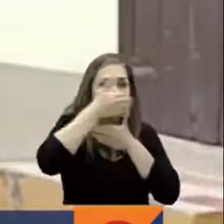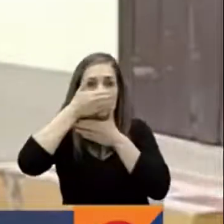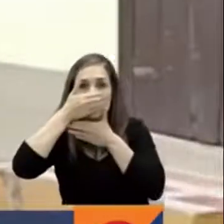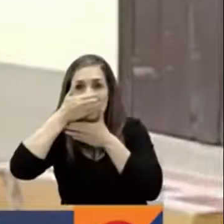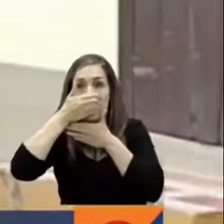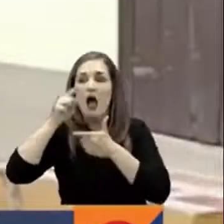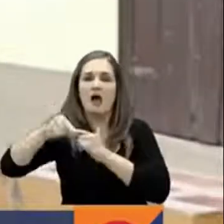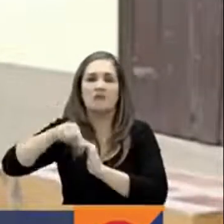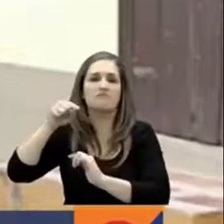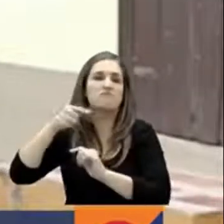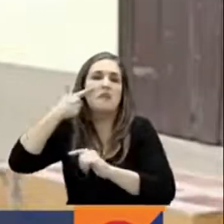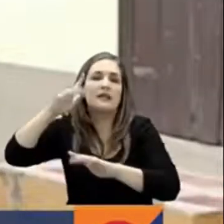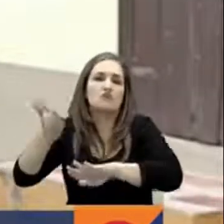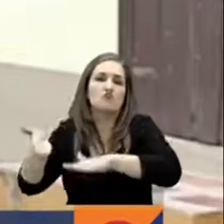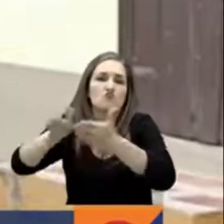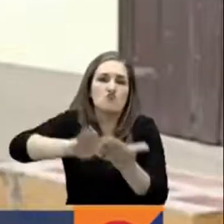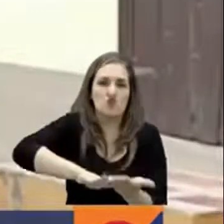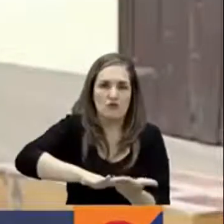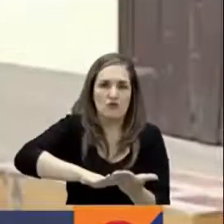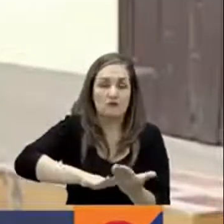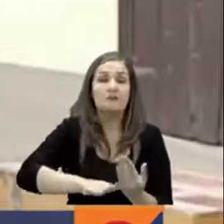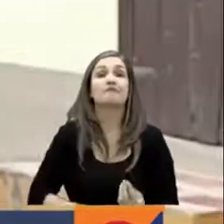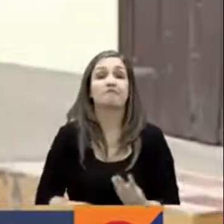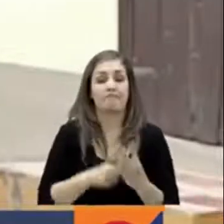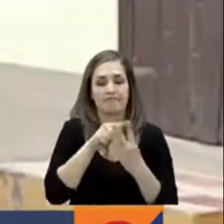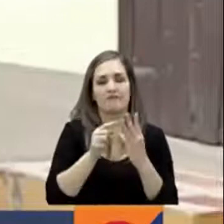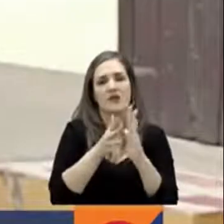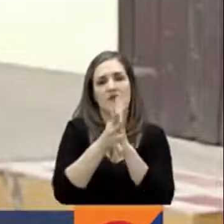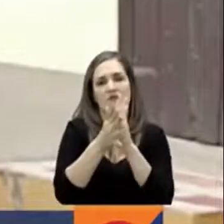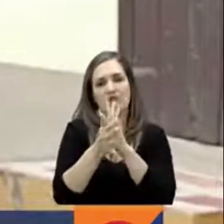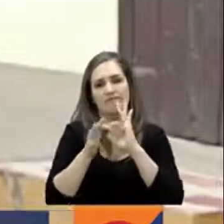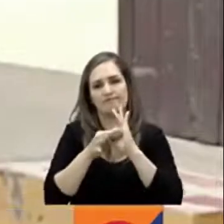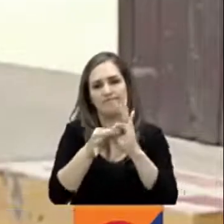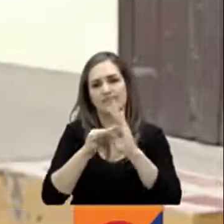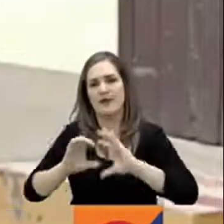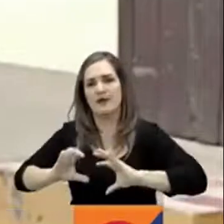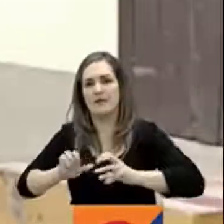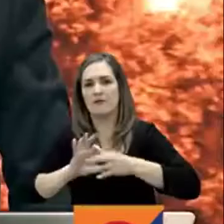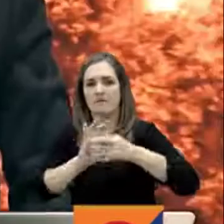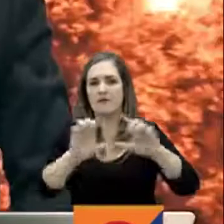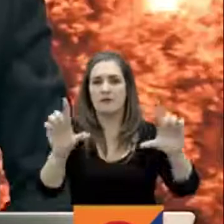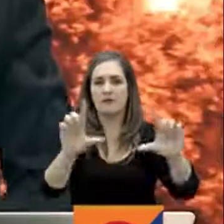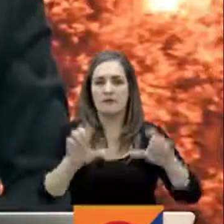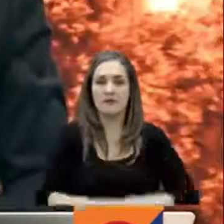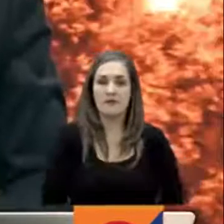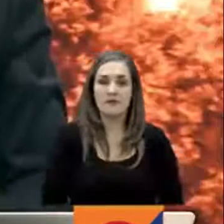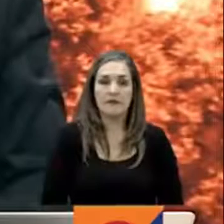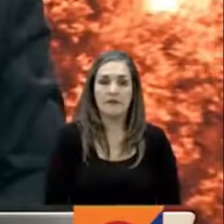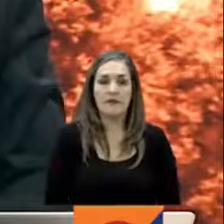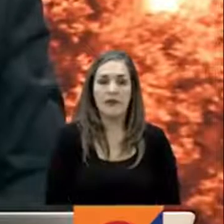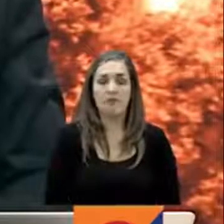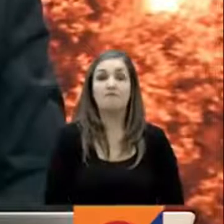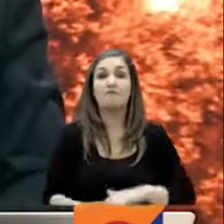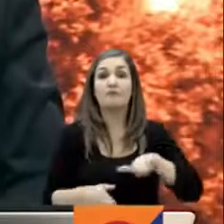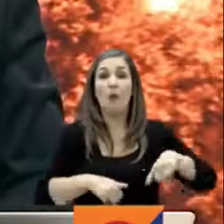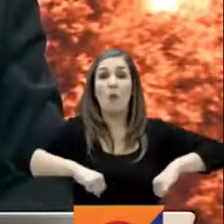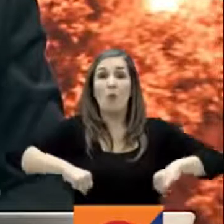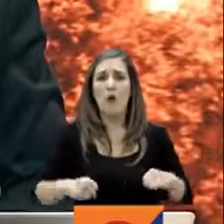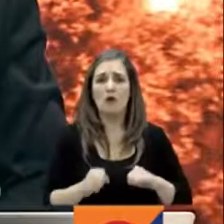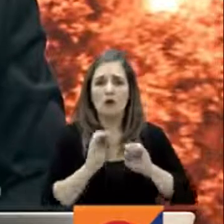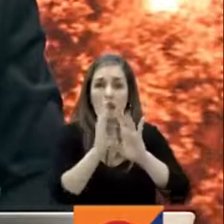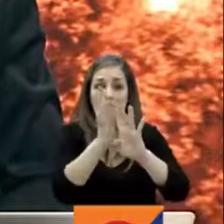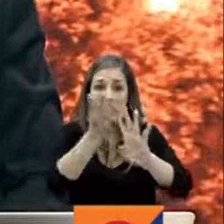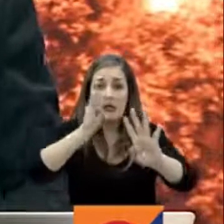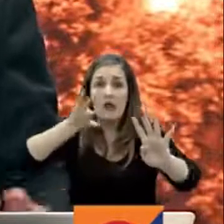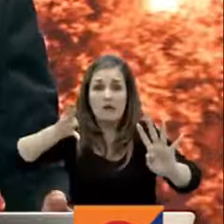sus captores. Radio Nacional de Colombia y RTVC Noticias, conectados 24/7. Y aquí en Bogotá siguen las largas filas